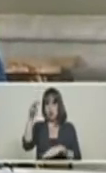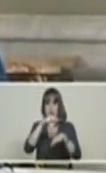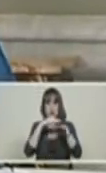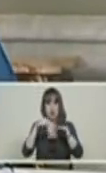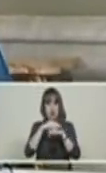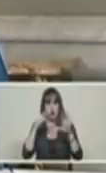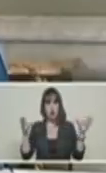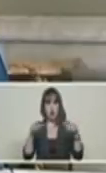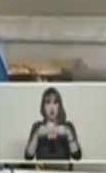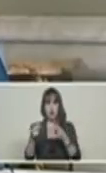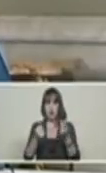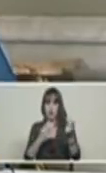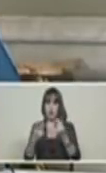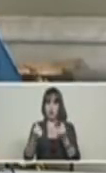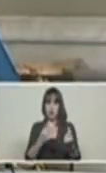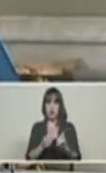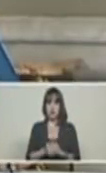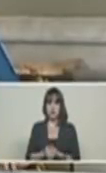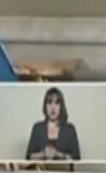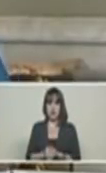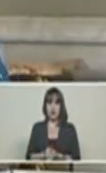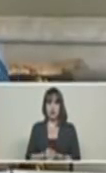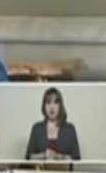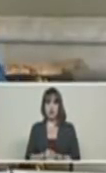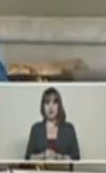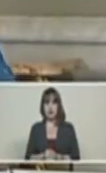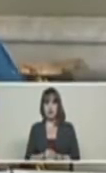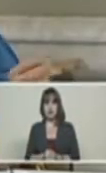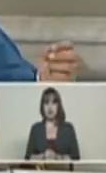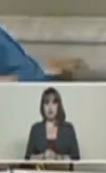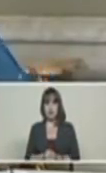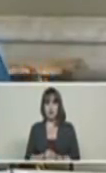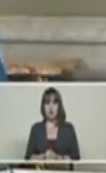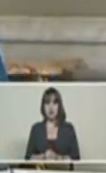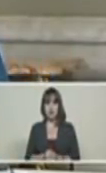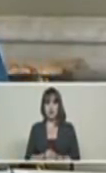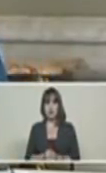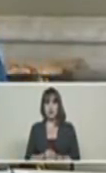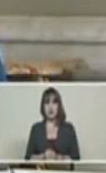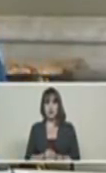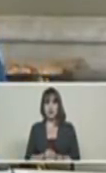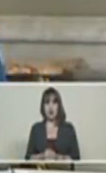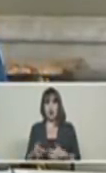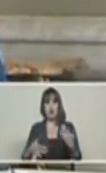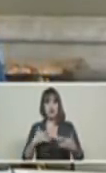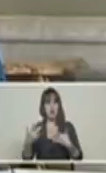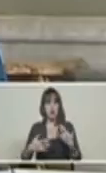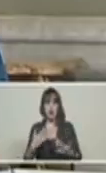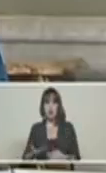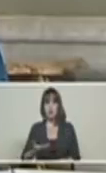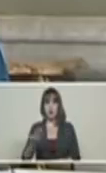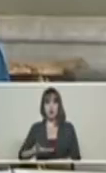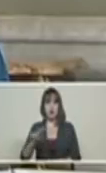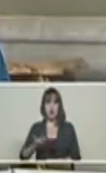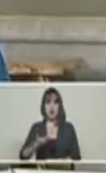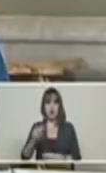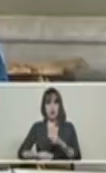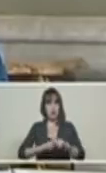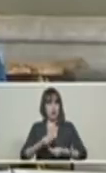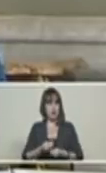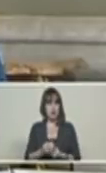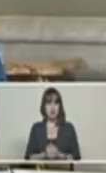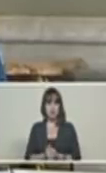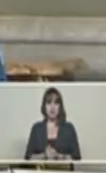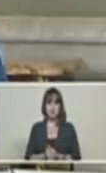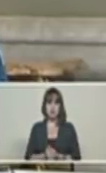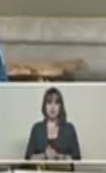económico. Estamos en el Palacio Presidencial de Miraflores. Hemos estado todo el día en actividades muy importantes. Y